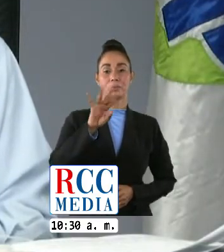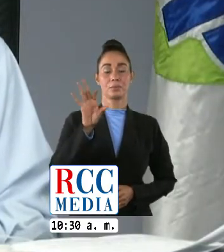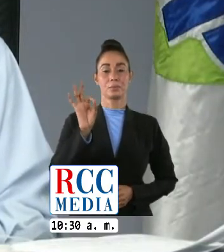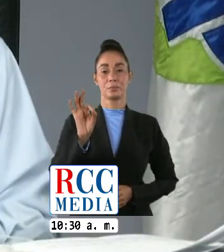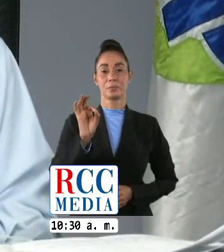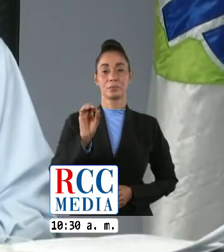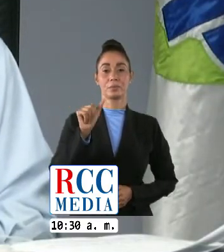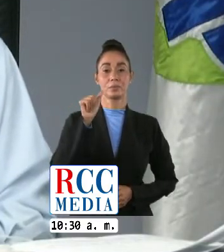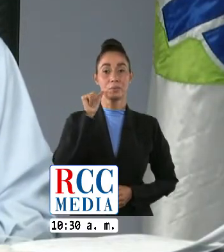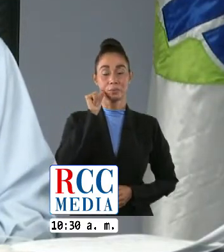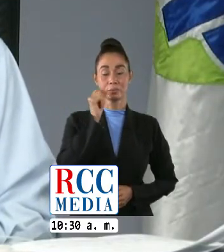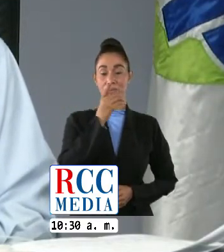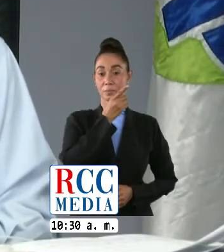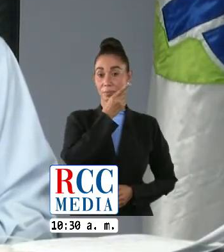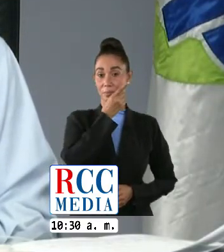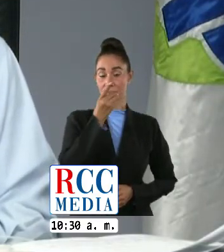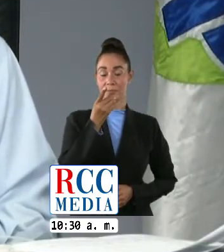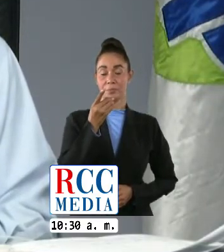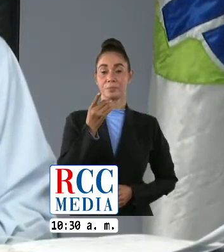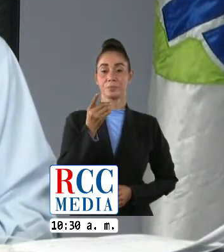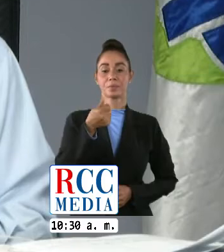24.29% en Santo Domingo de Guzmán,